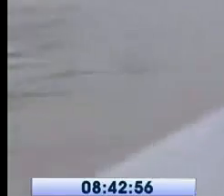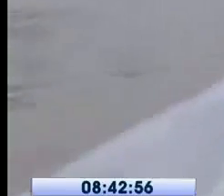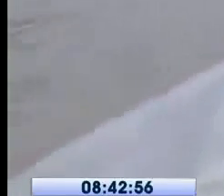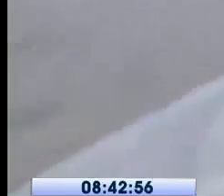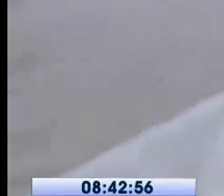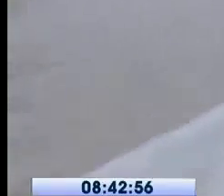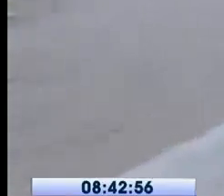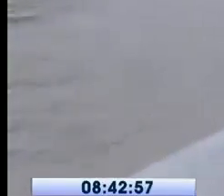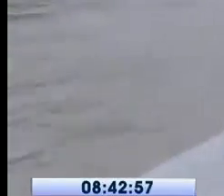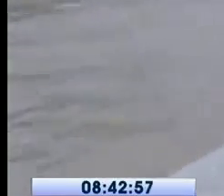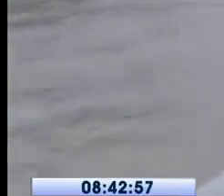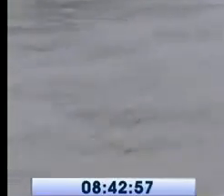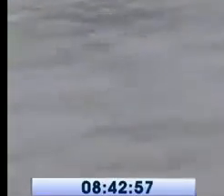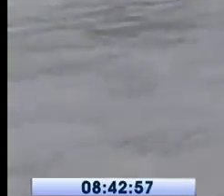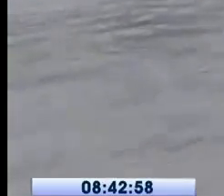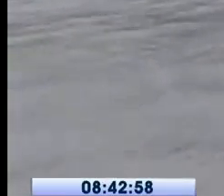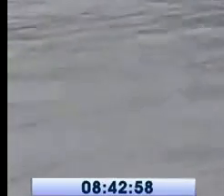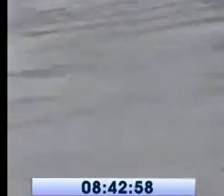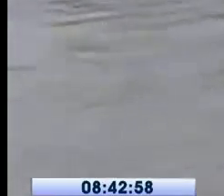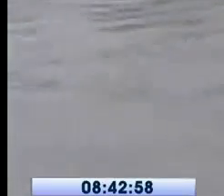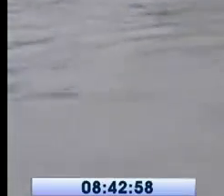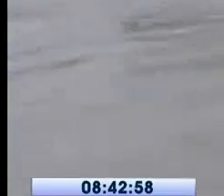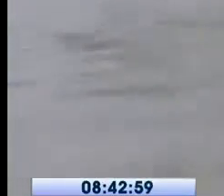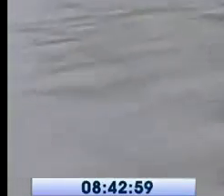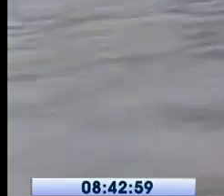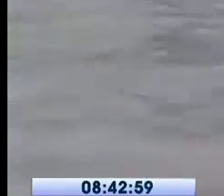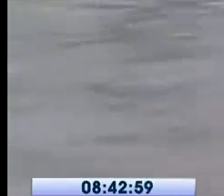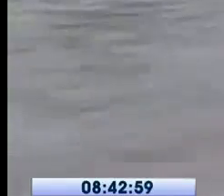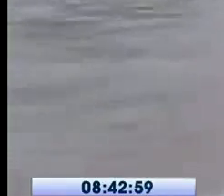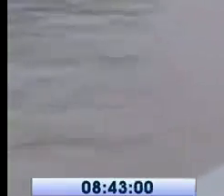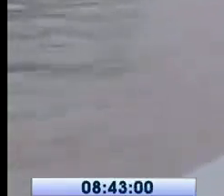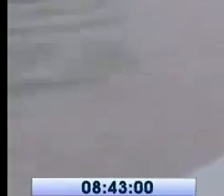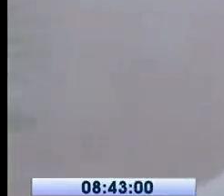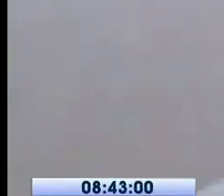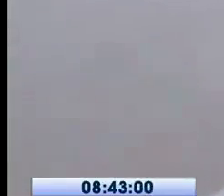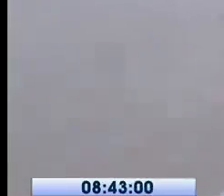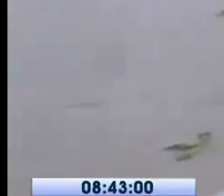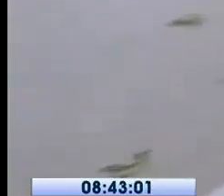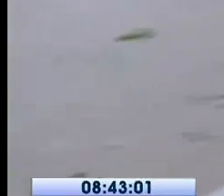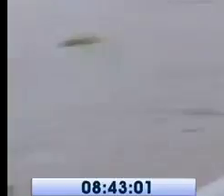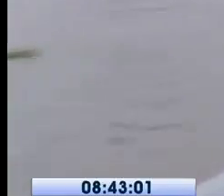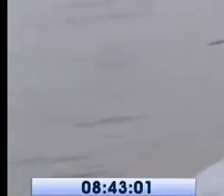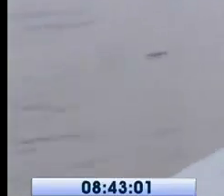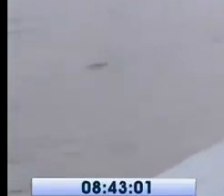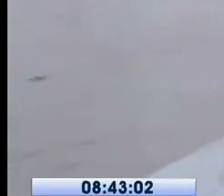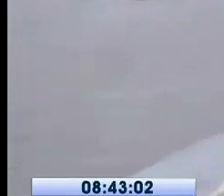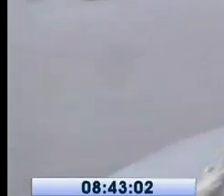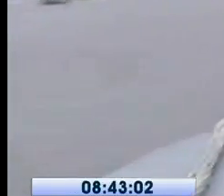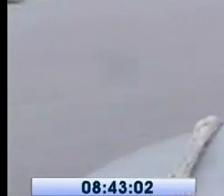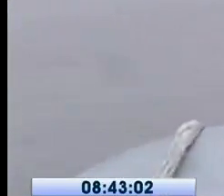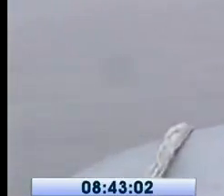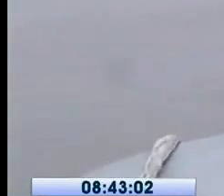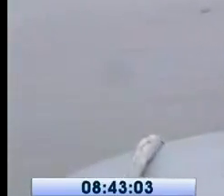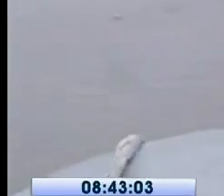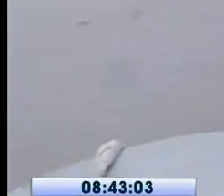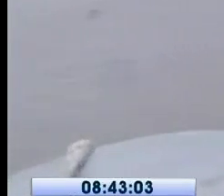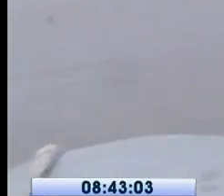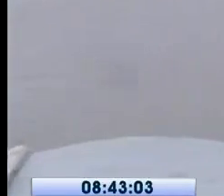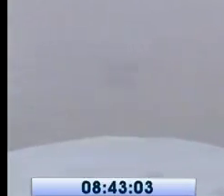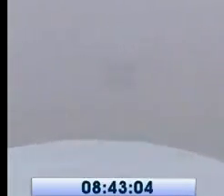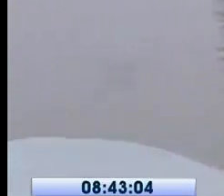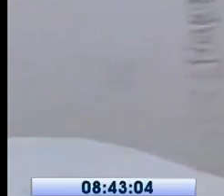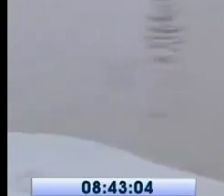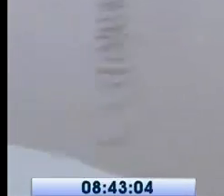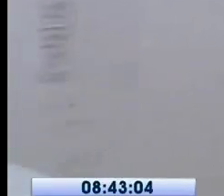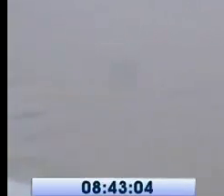pasó la lancha de los bomberos su preocupación porque mi hermano iba a hacer estas instalaciones y no contaba